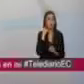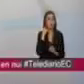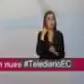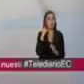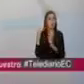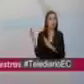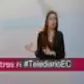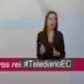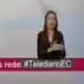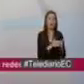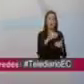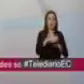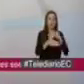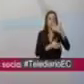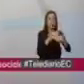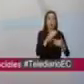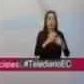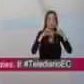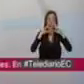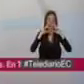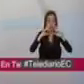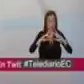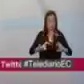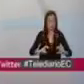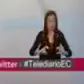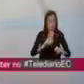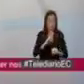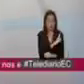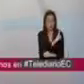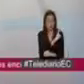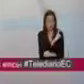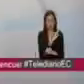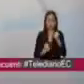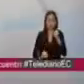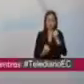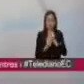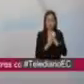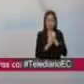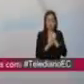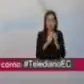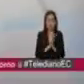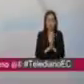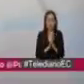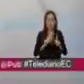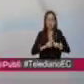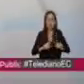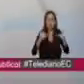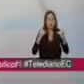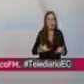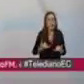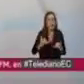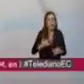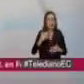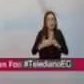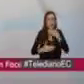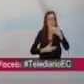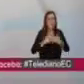universidades también aporten no sólo con su investigación que es valiosísima y muy recibida pero con este digamos arrimar el hombro para